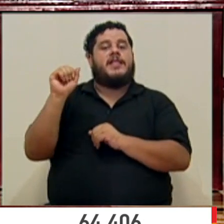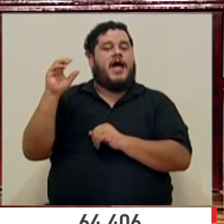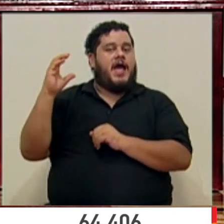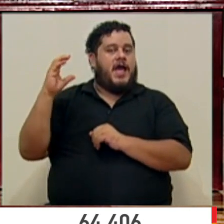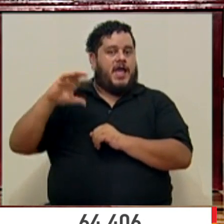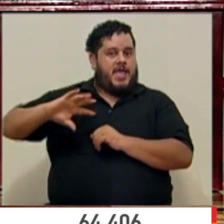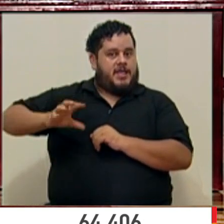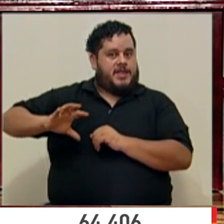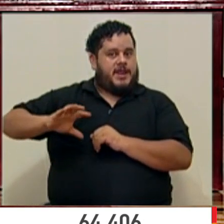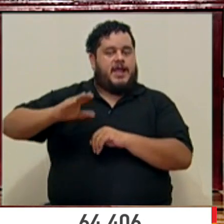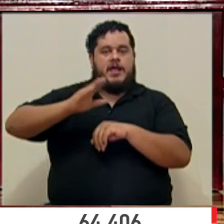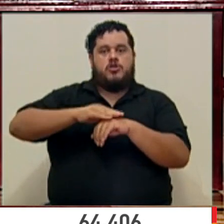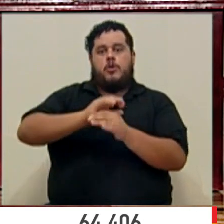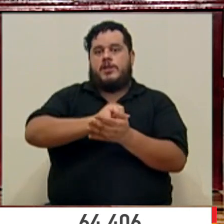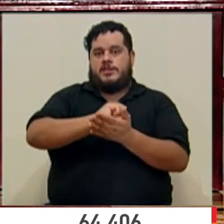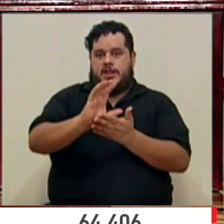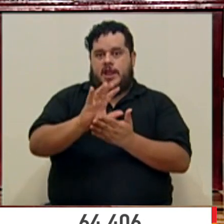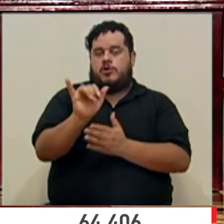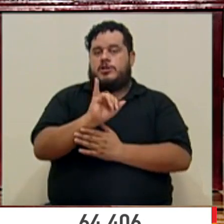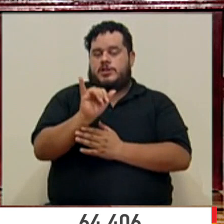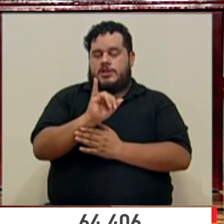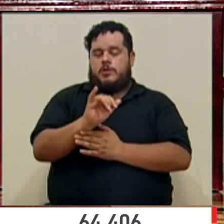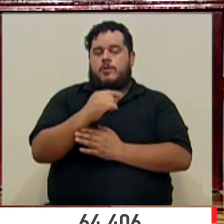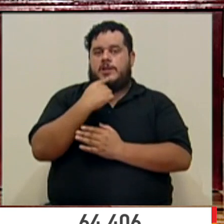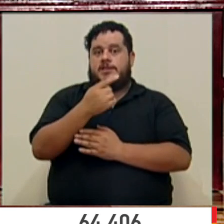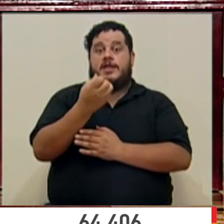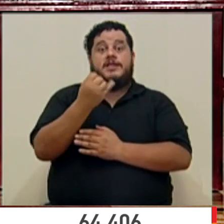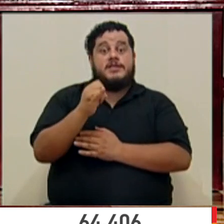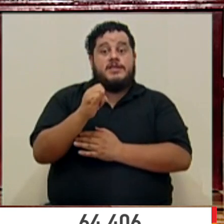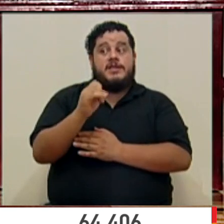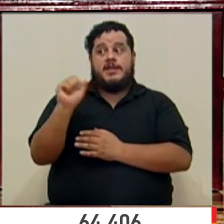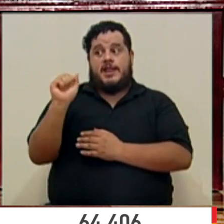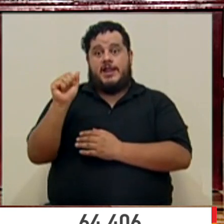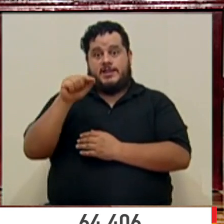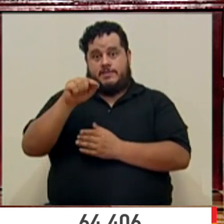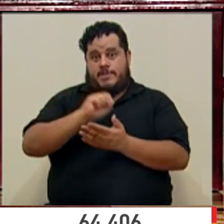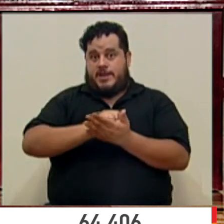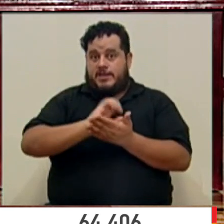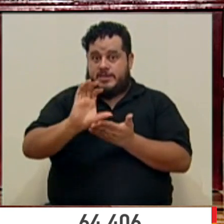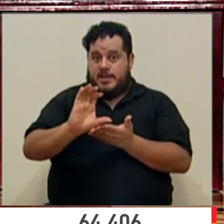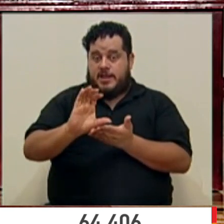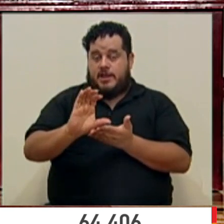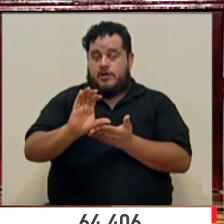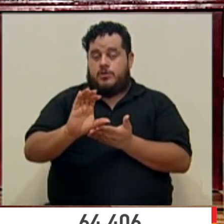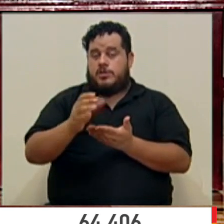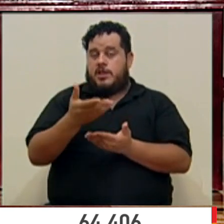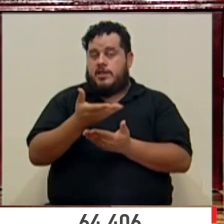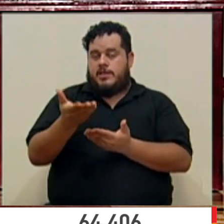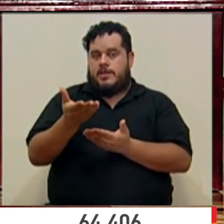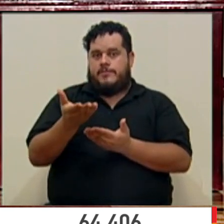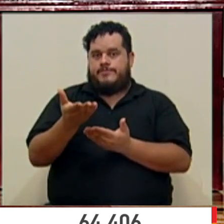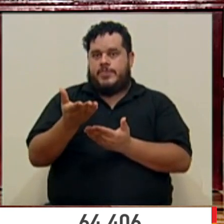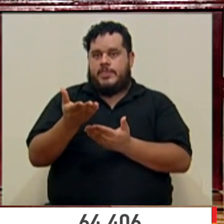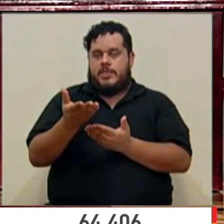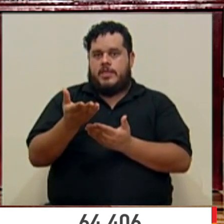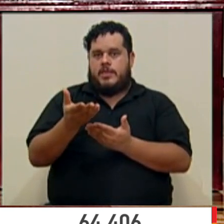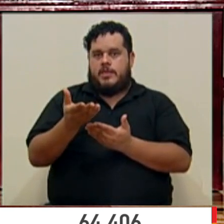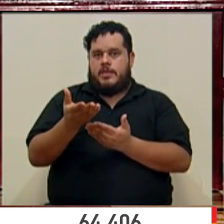caso de San Carlos. Y también indica si la alerta para este cantón de San Carlos es